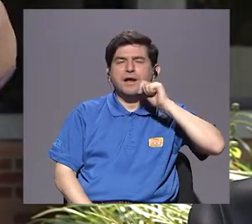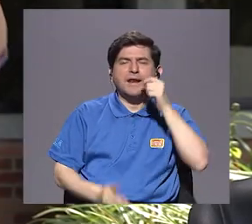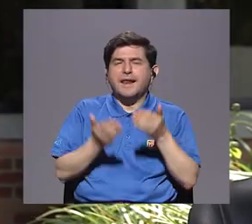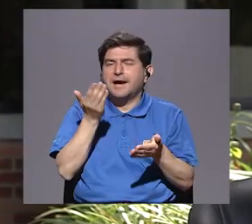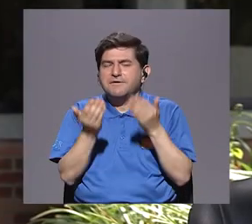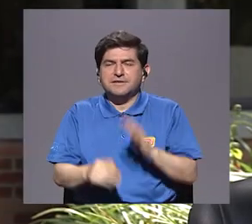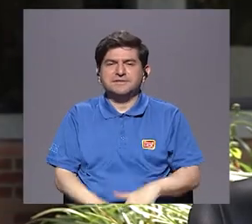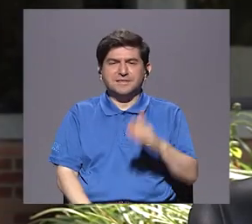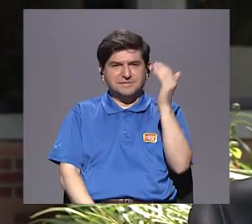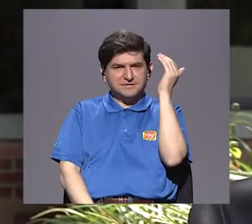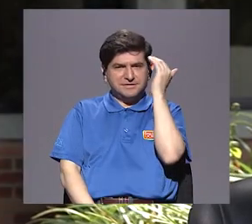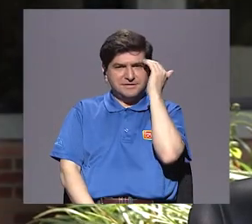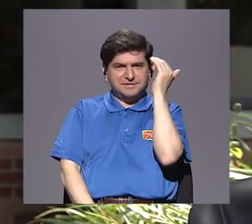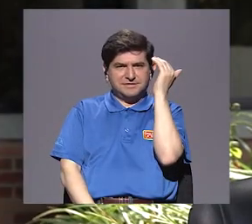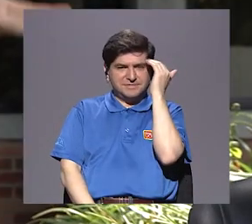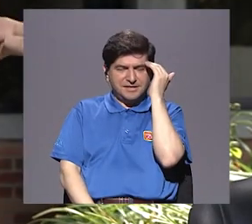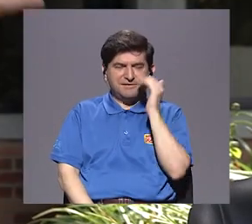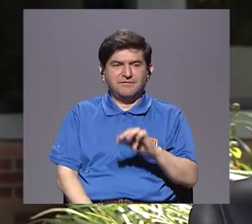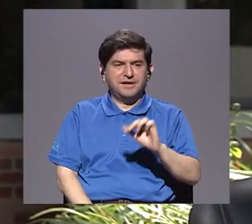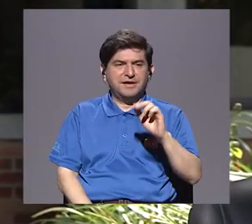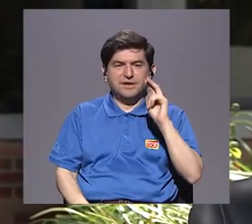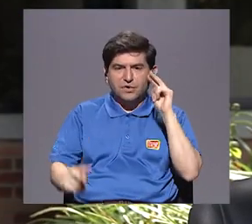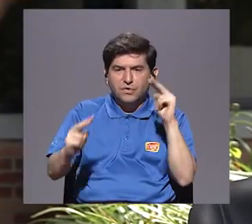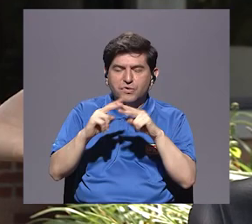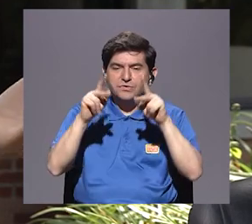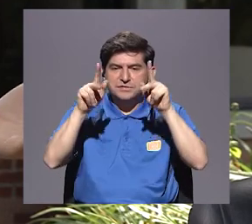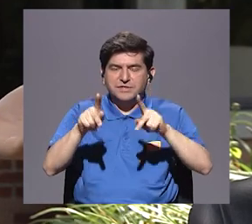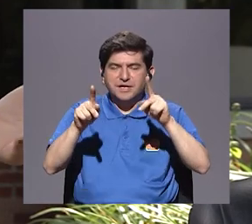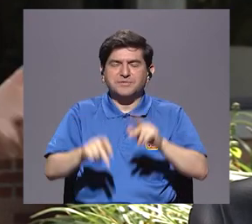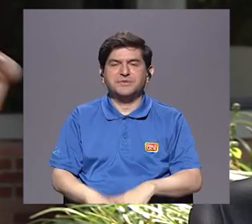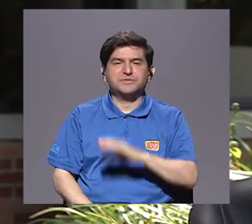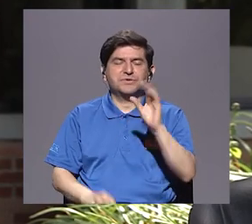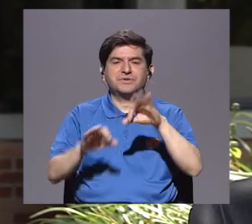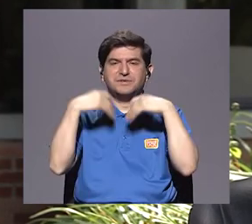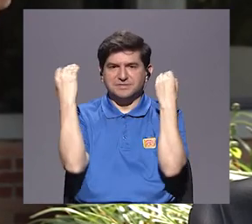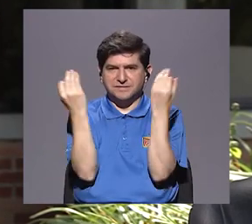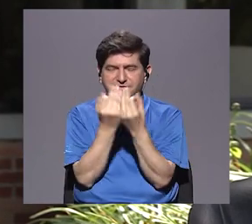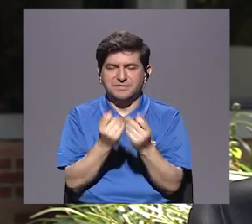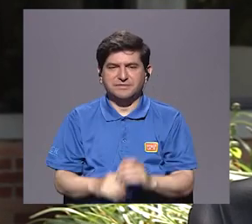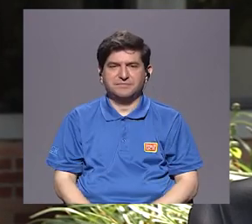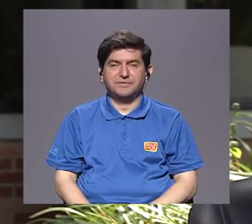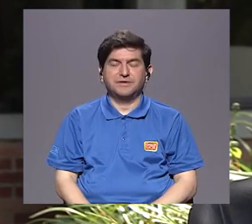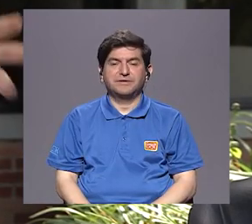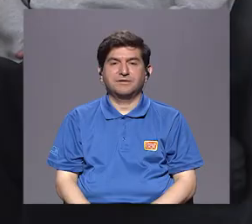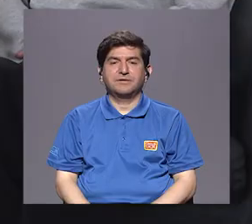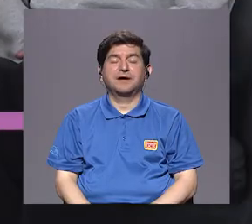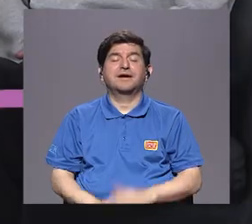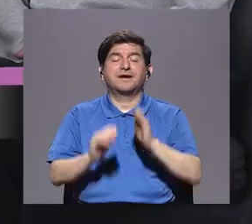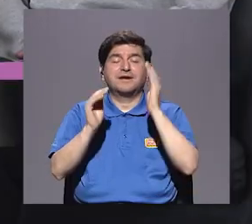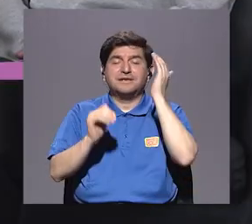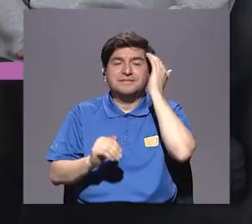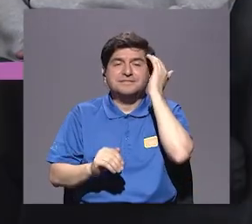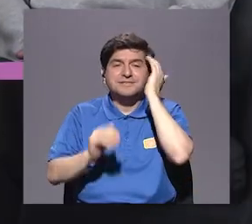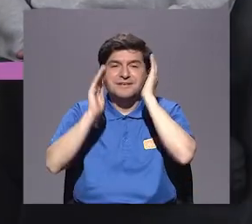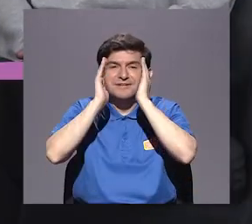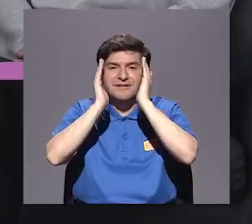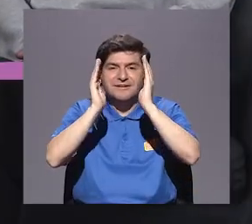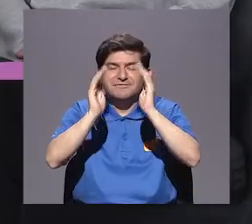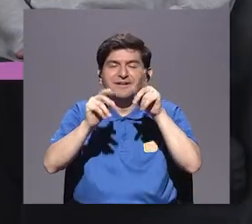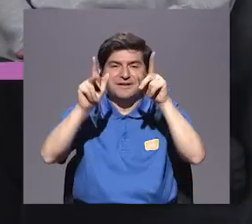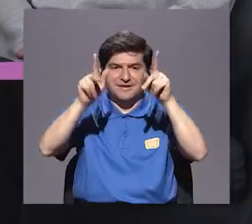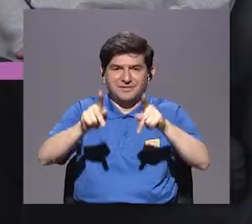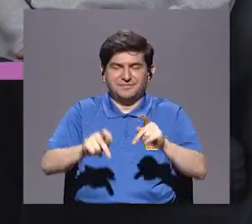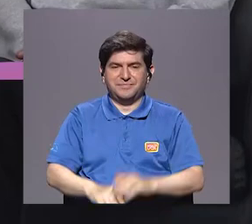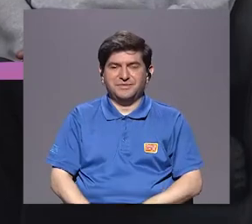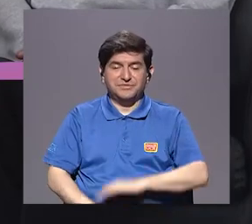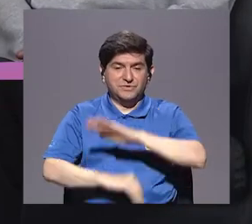un poco es conocer a nuestros semejantes, a nuestros familiares. Estar pendientes, conversar, escuchar a eso